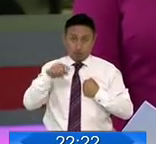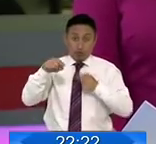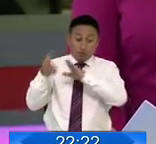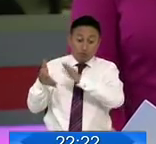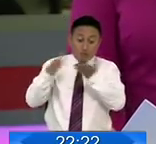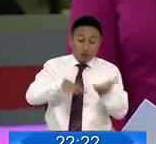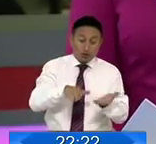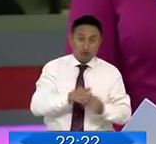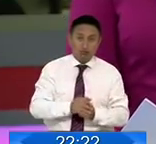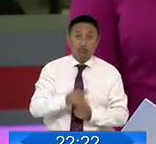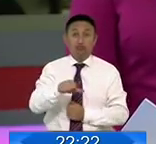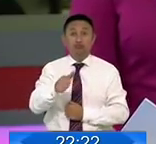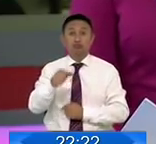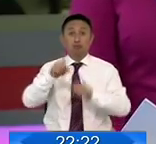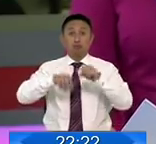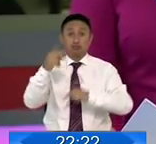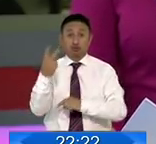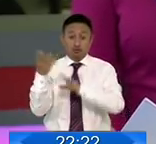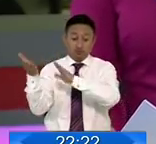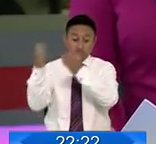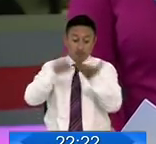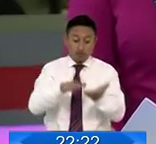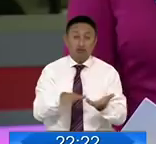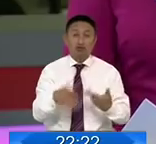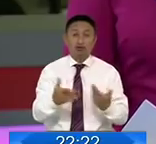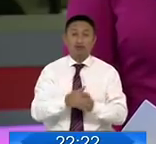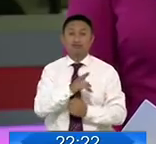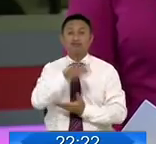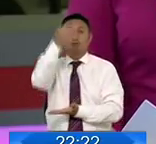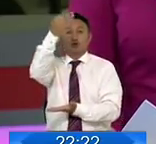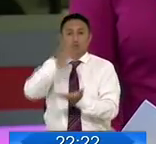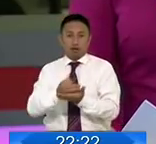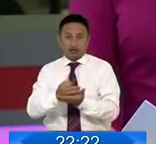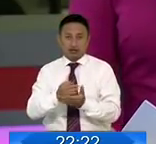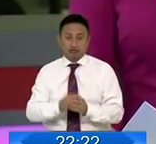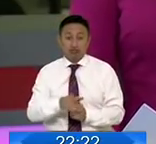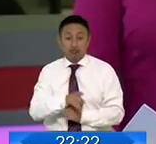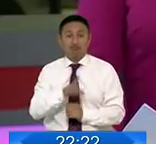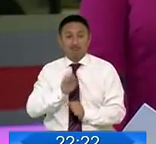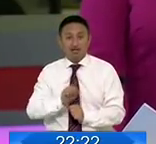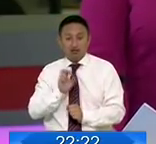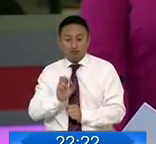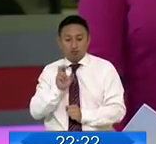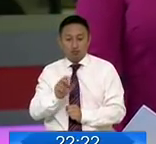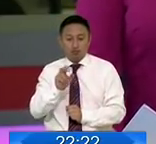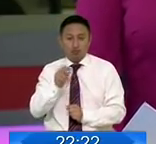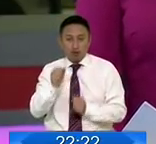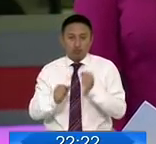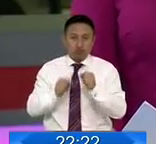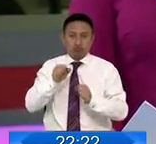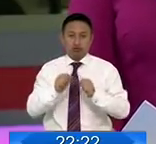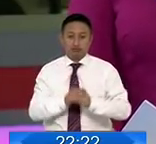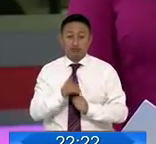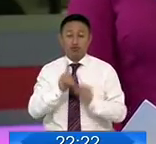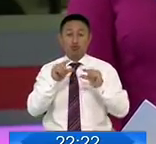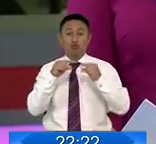al caer el domingo a una grieta en el volcán Cotopaxi, mientras intentaban llegar a la cumbre. Según el Grupo de Operaciones Especiales